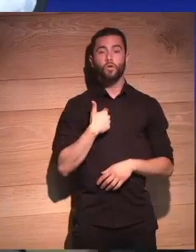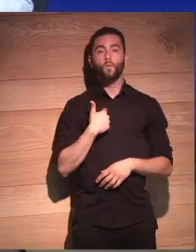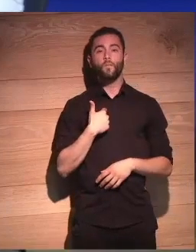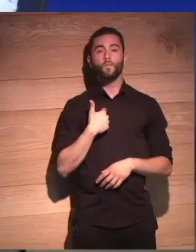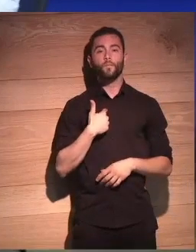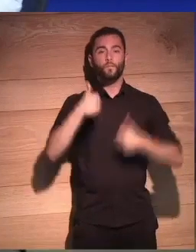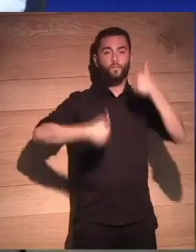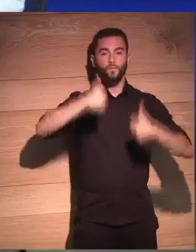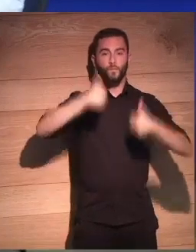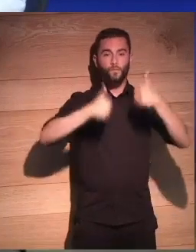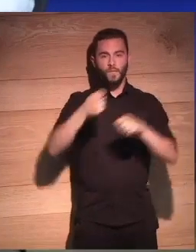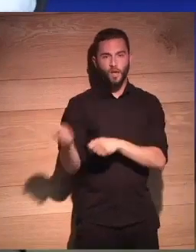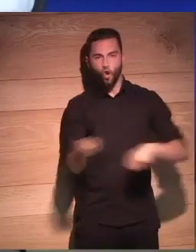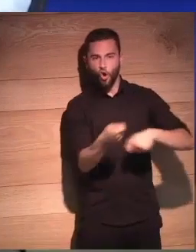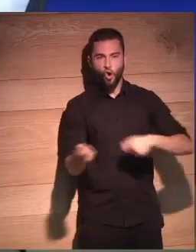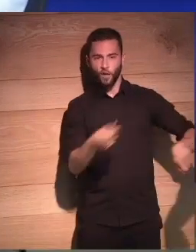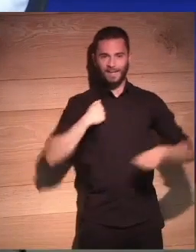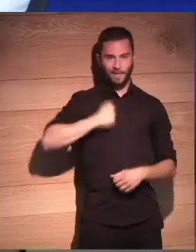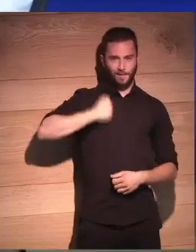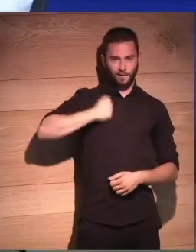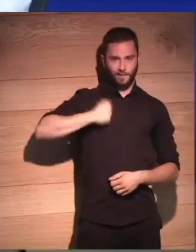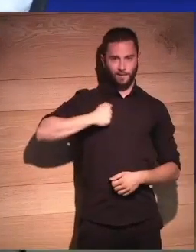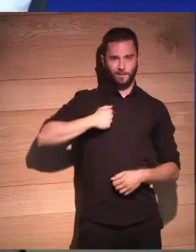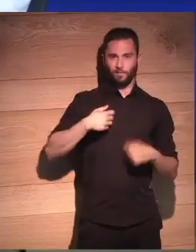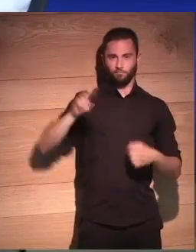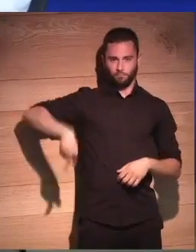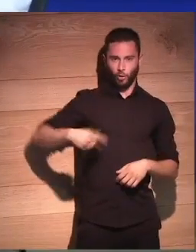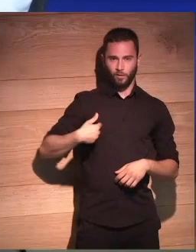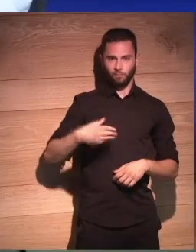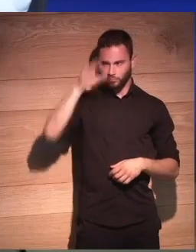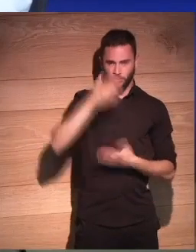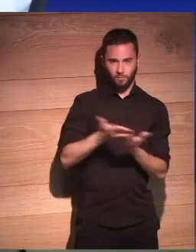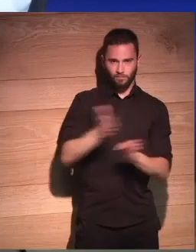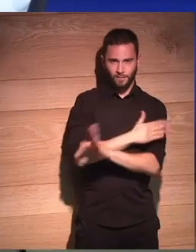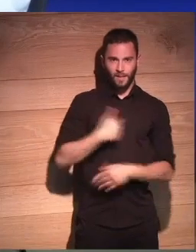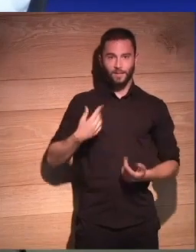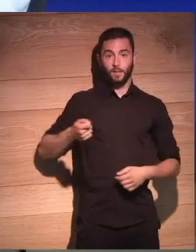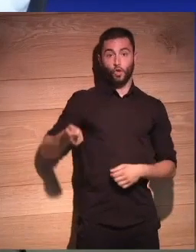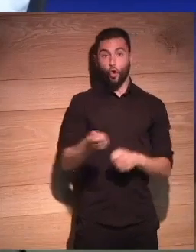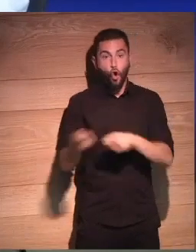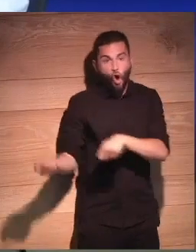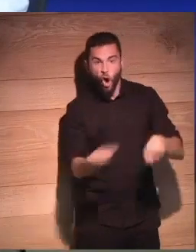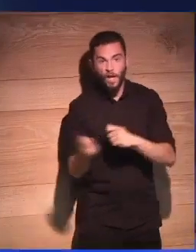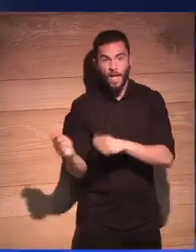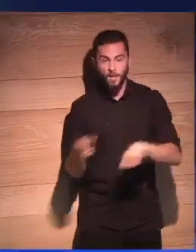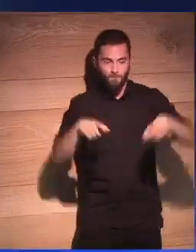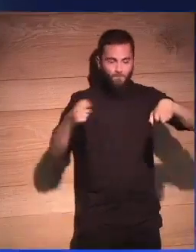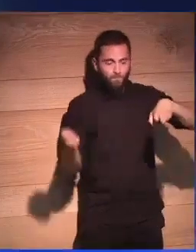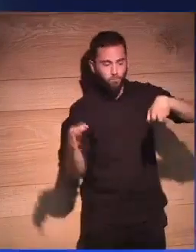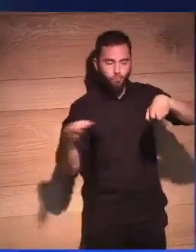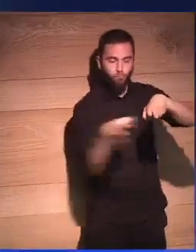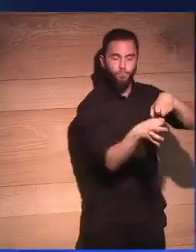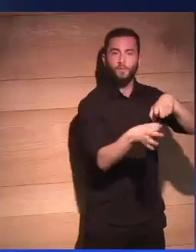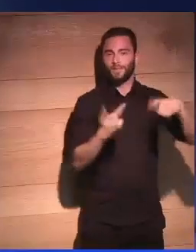en un torneo de hockey. Soy canadiense, como han escuchado, y para nosotros el hockey es como la religión nacional, y